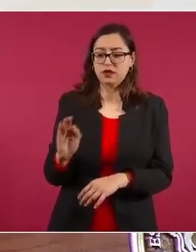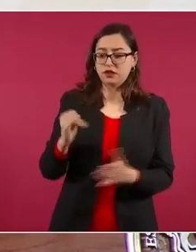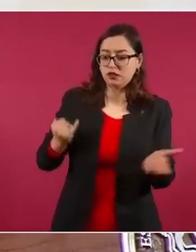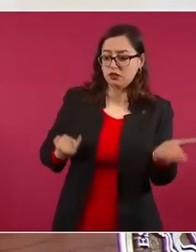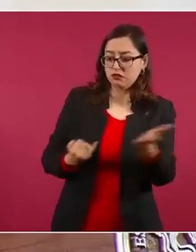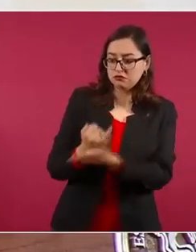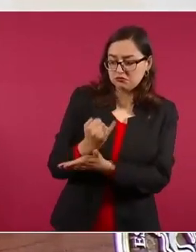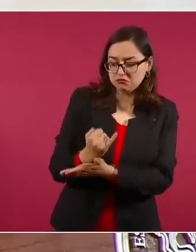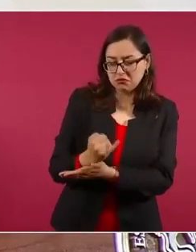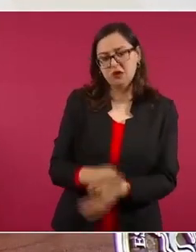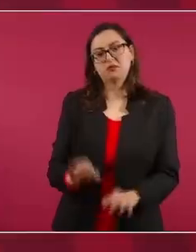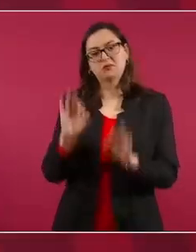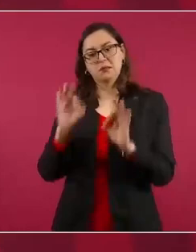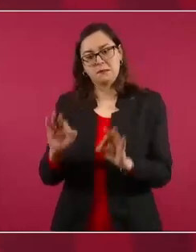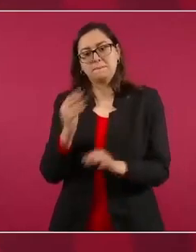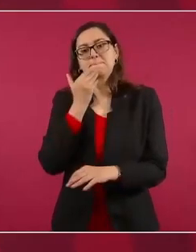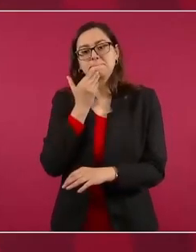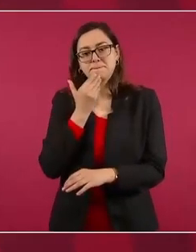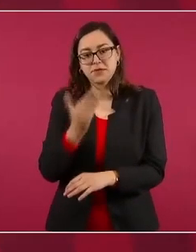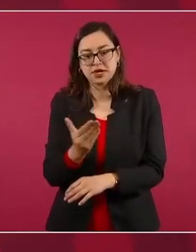porque